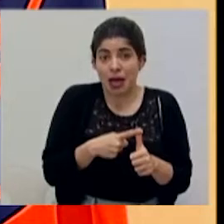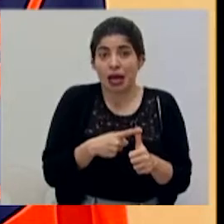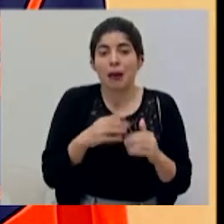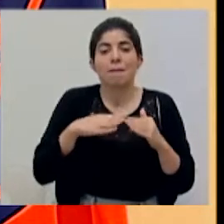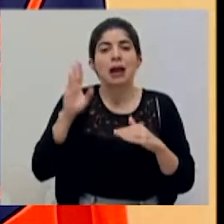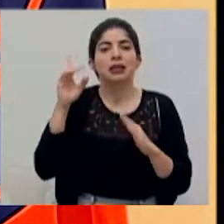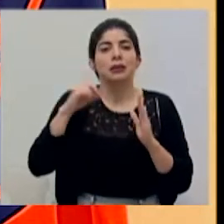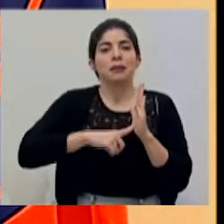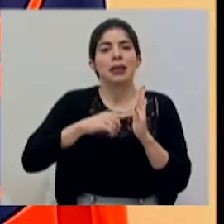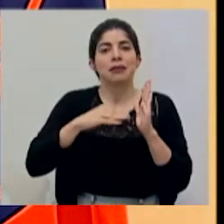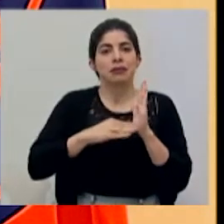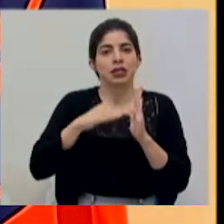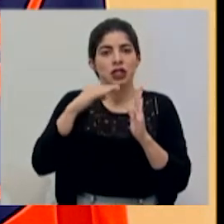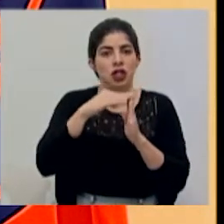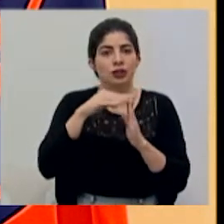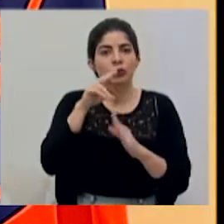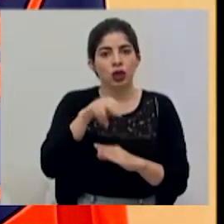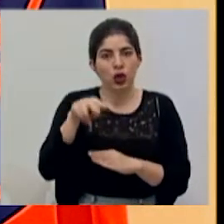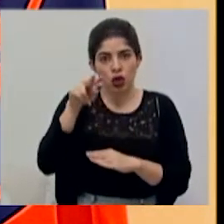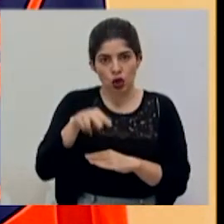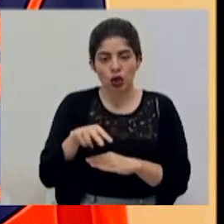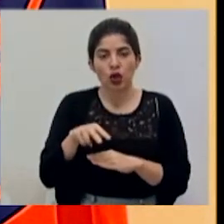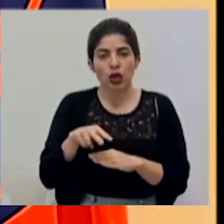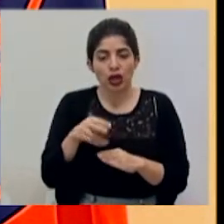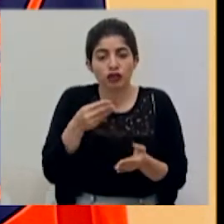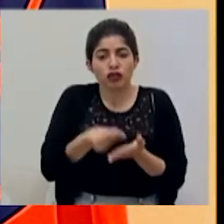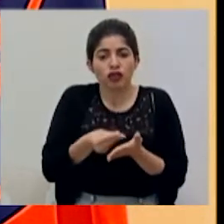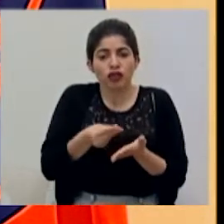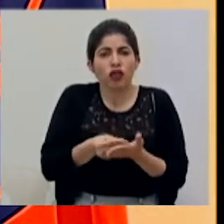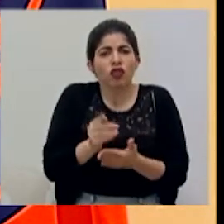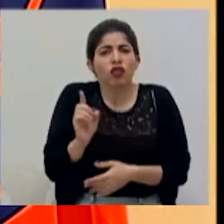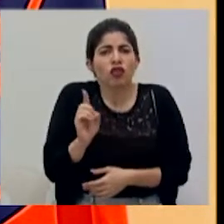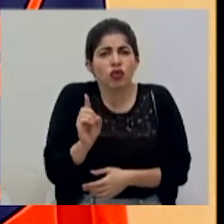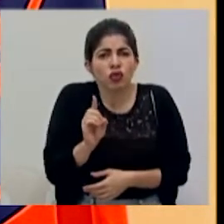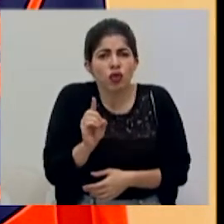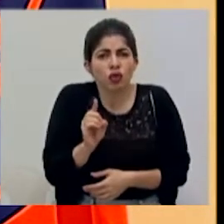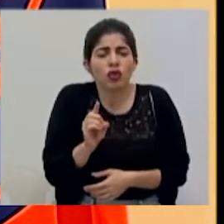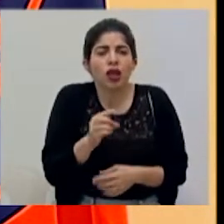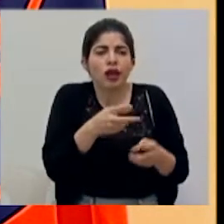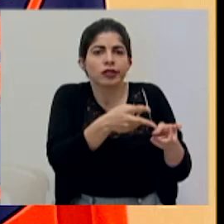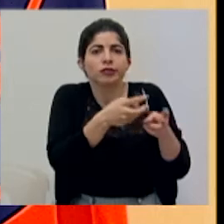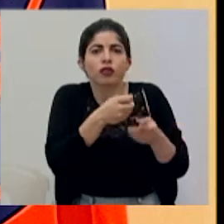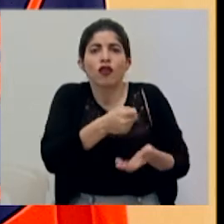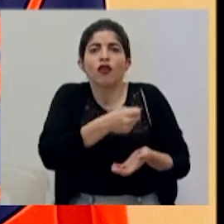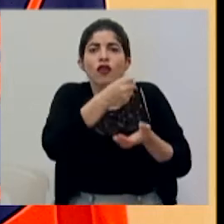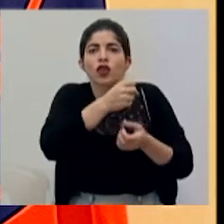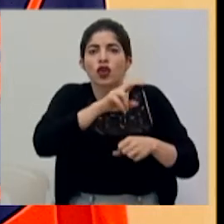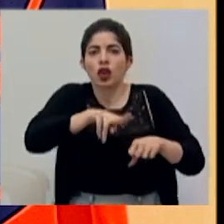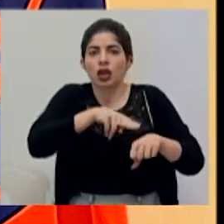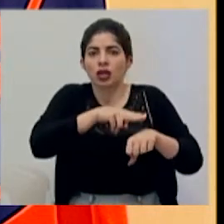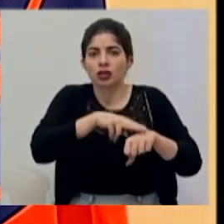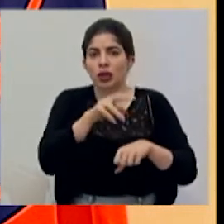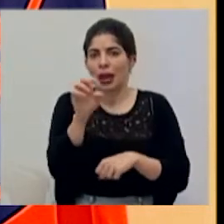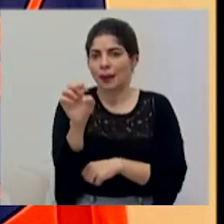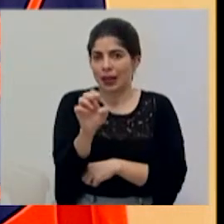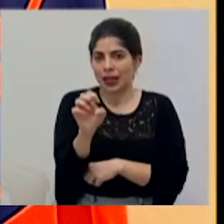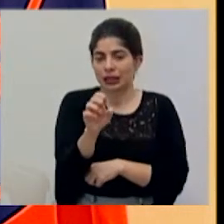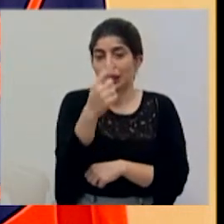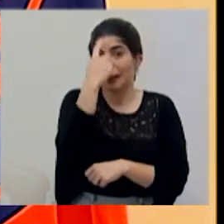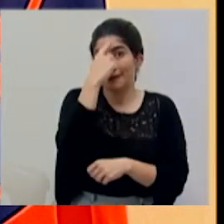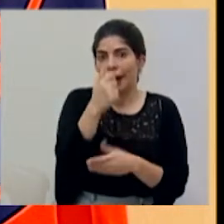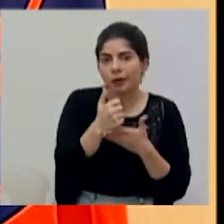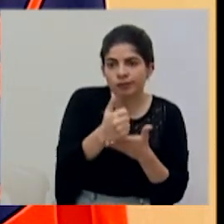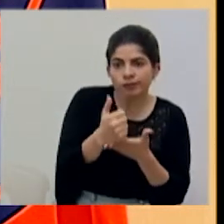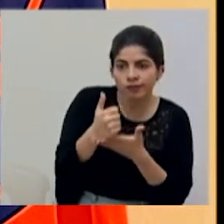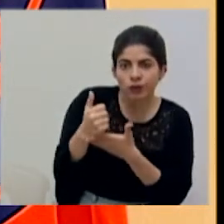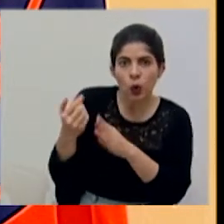los 1.000 millones de colones con recursos que se están derivando del Fondo Nacional de Emergencia, tanto para atender a las